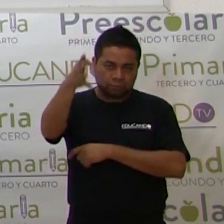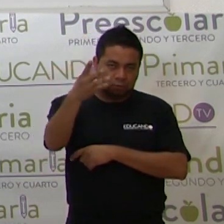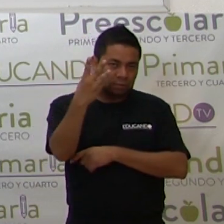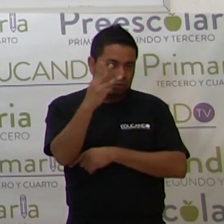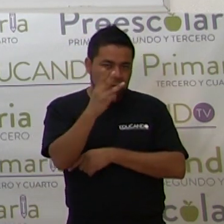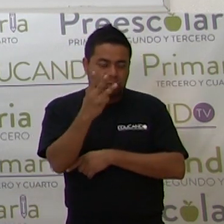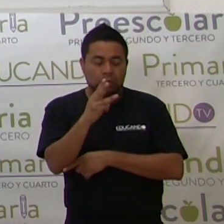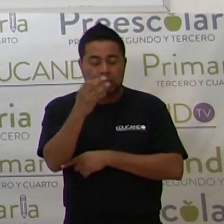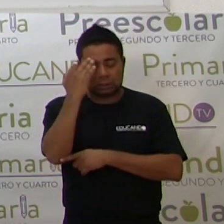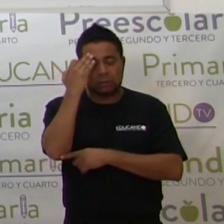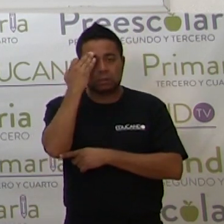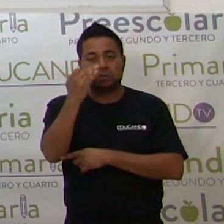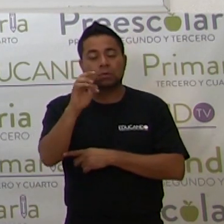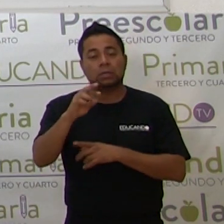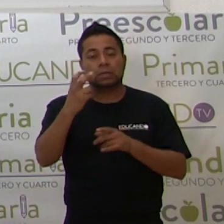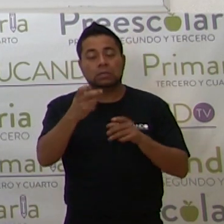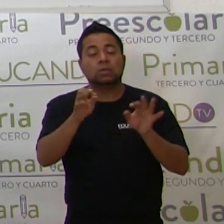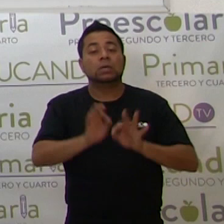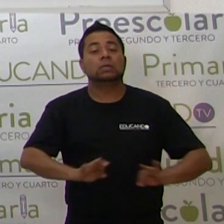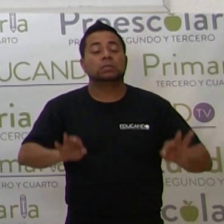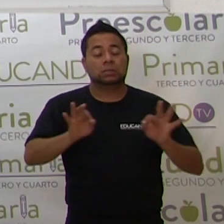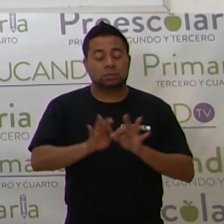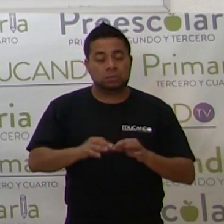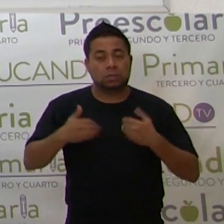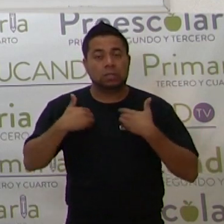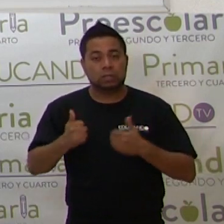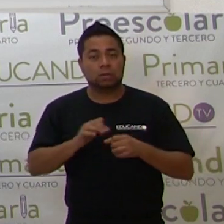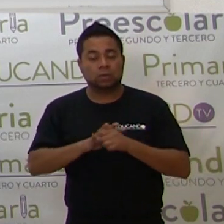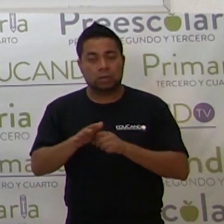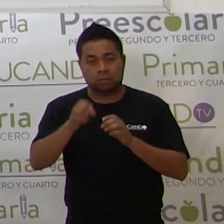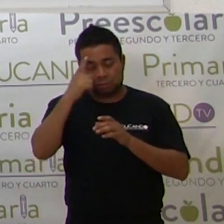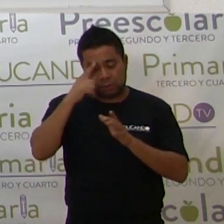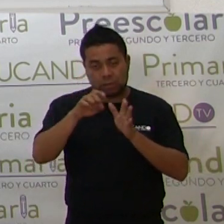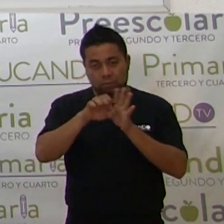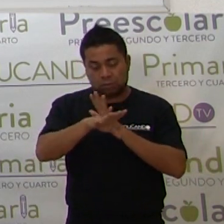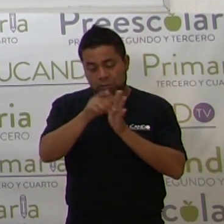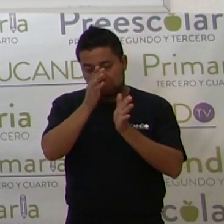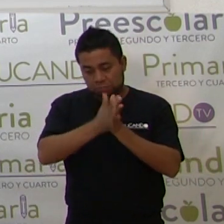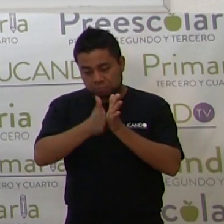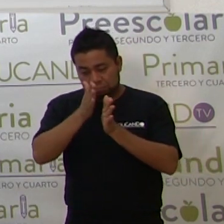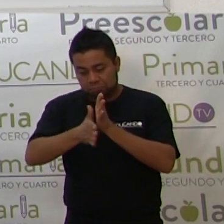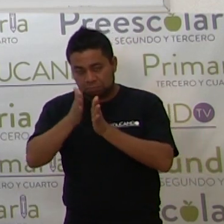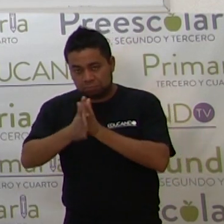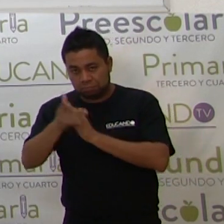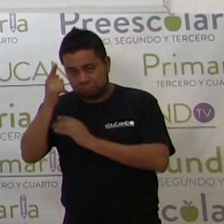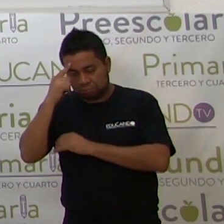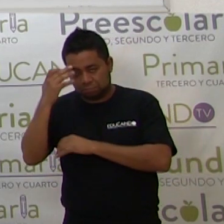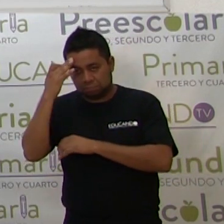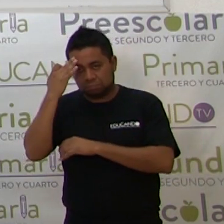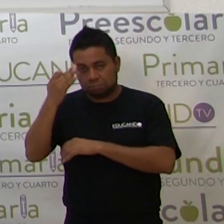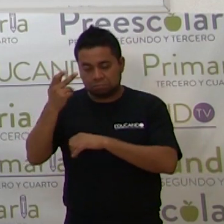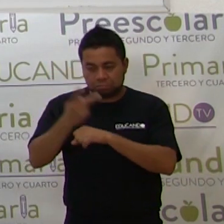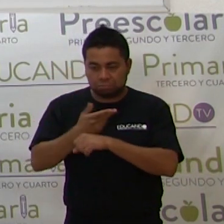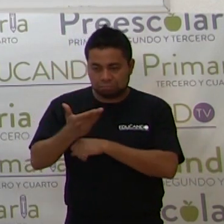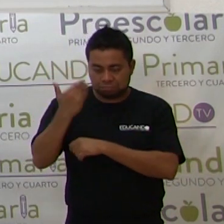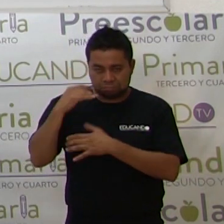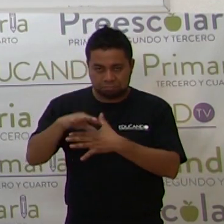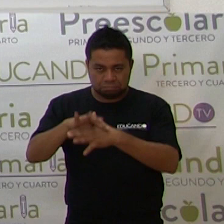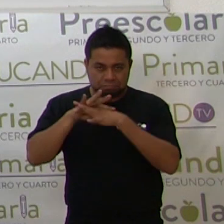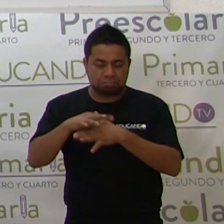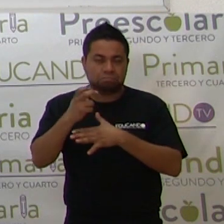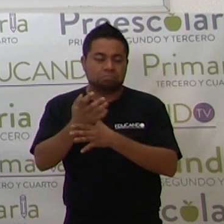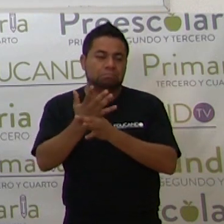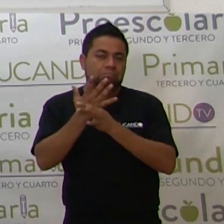tú puedas recolectar y entender que la clasificación temporal de hechos nos va a hablar de